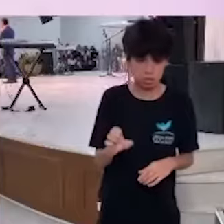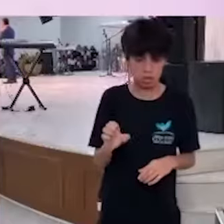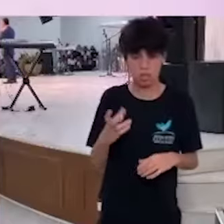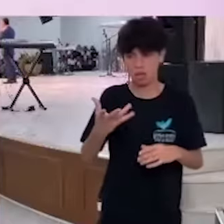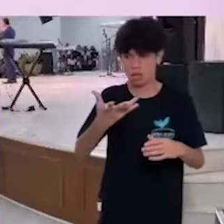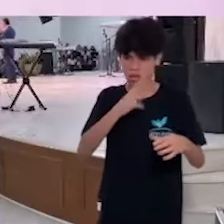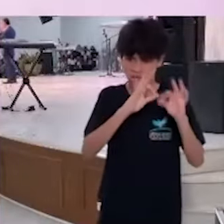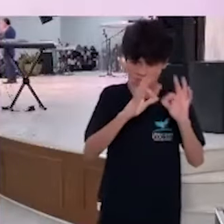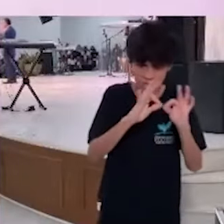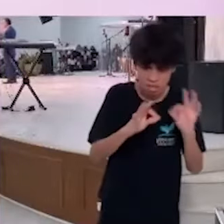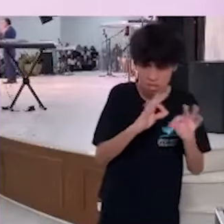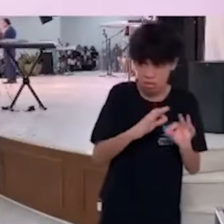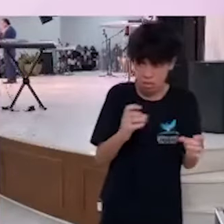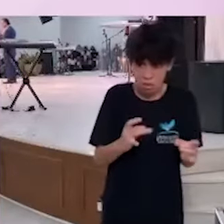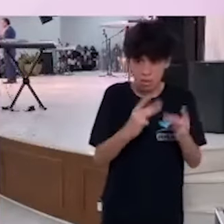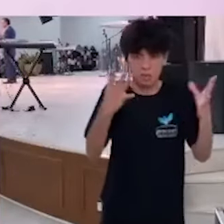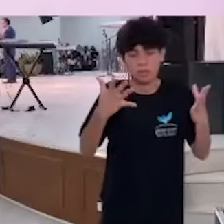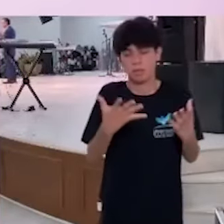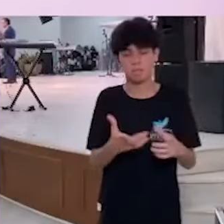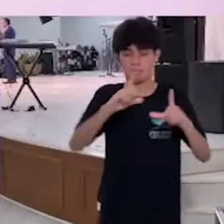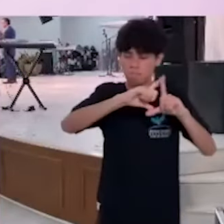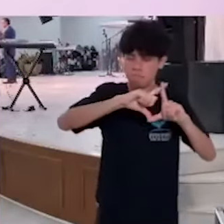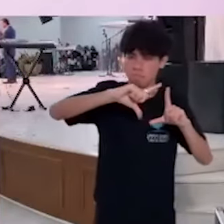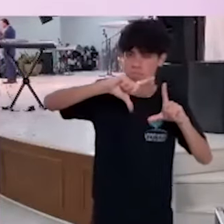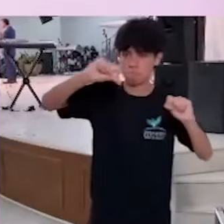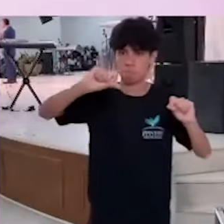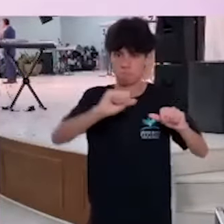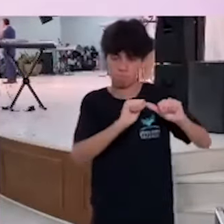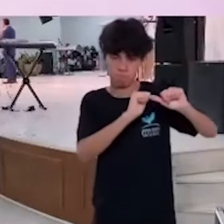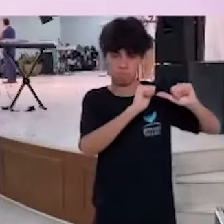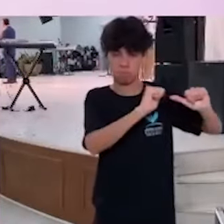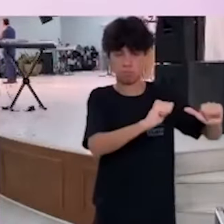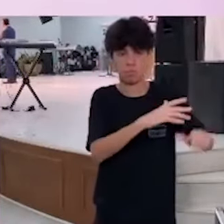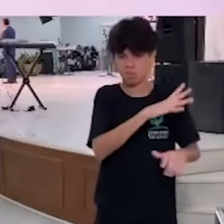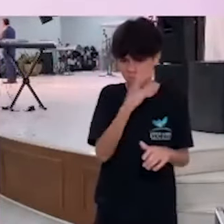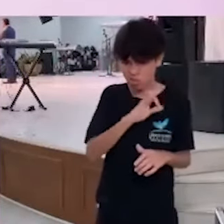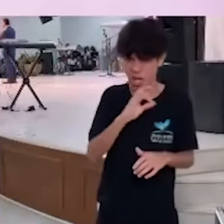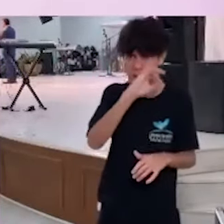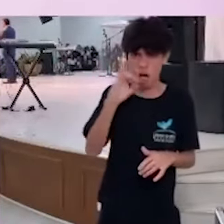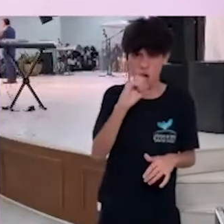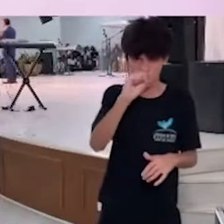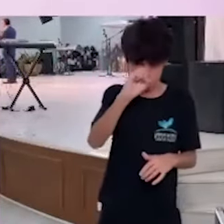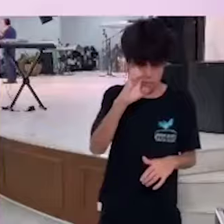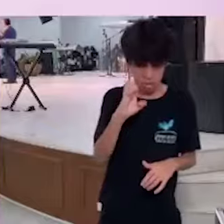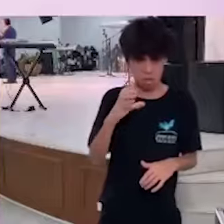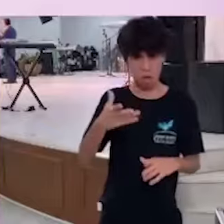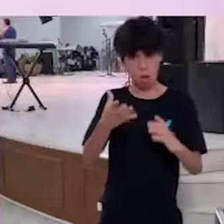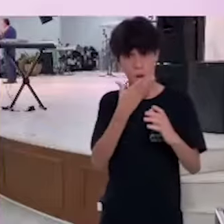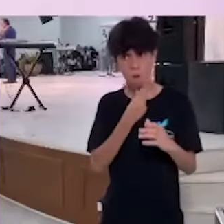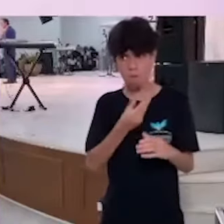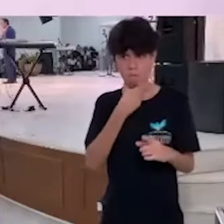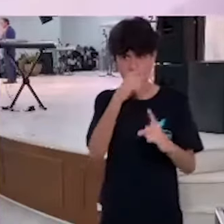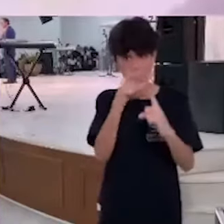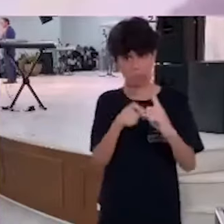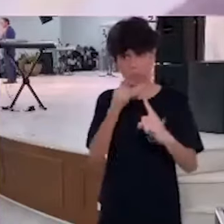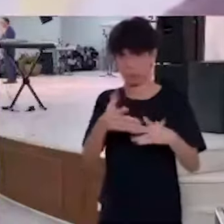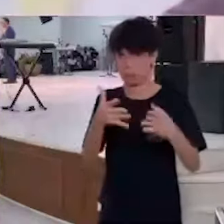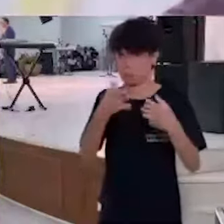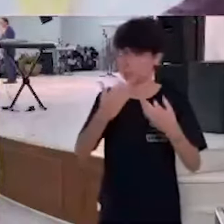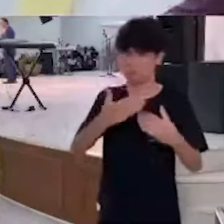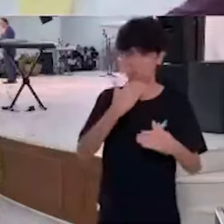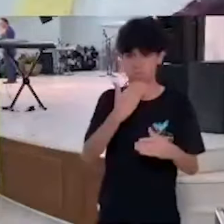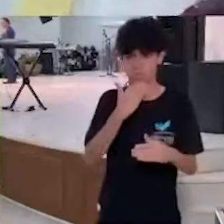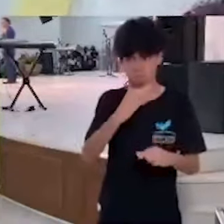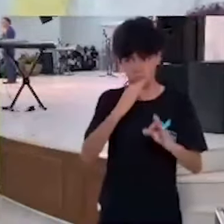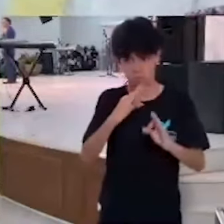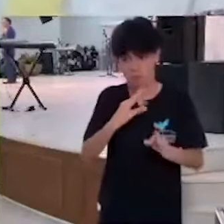claro el entendimiento, la posición, su fe, su piedad, todo lo demás, él sabía que era un hombre, él sabía